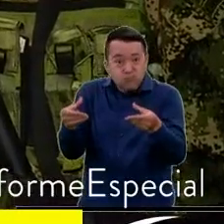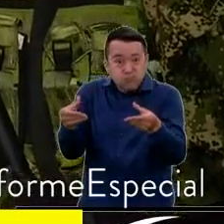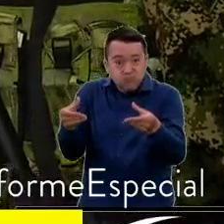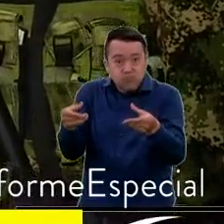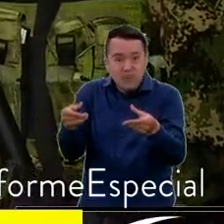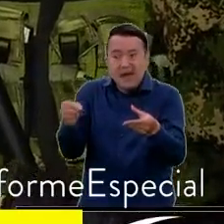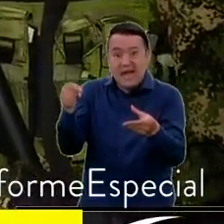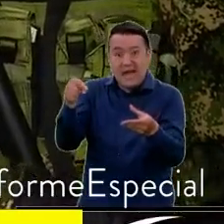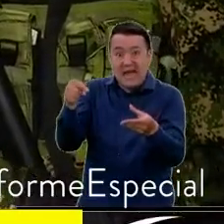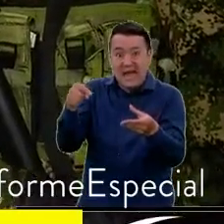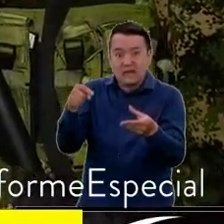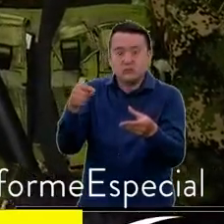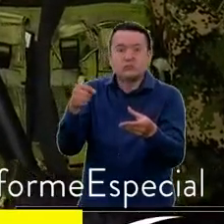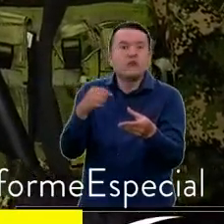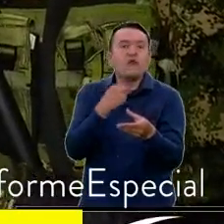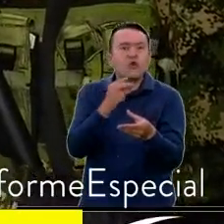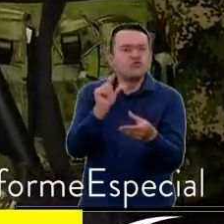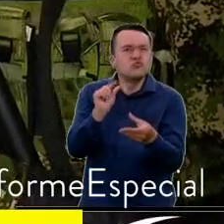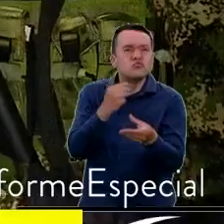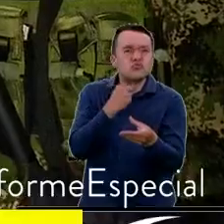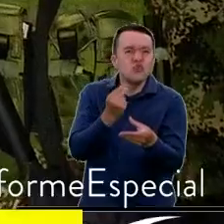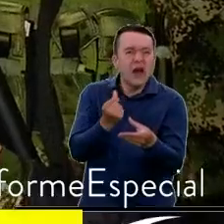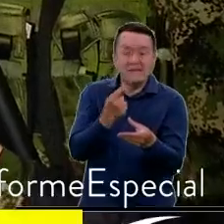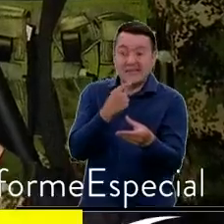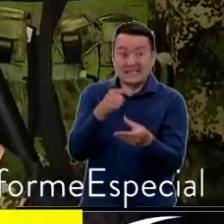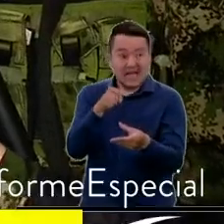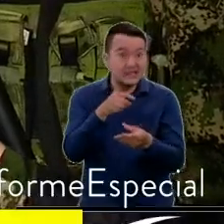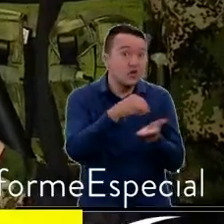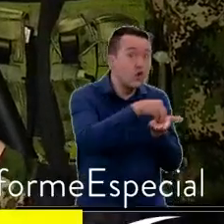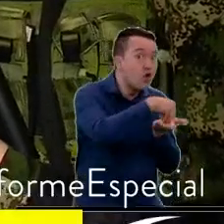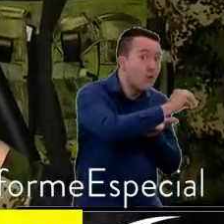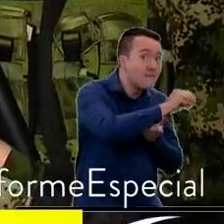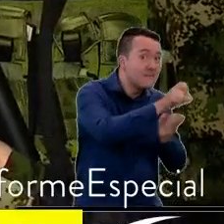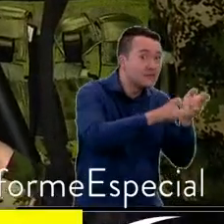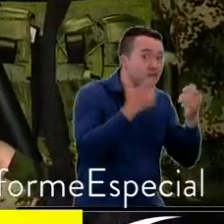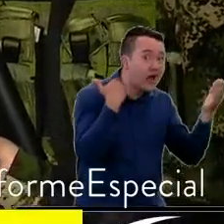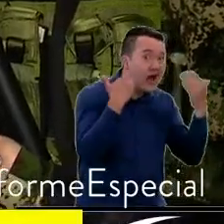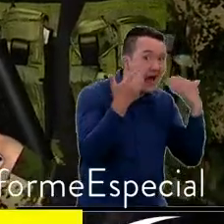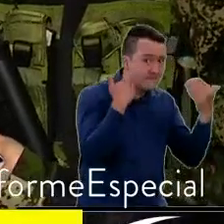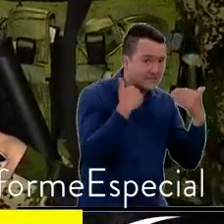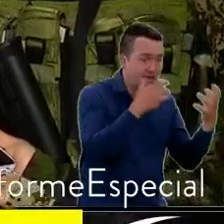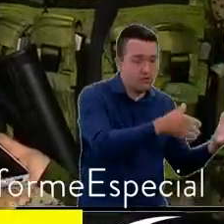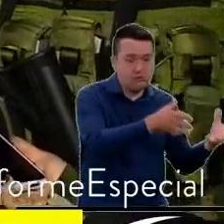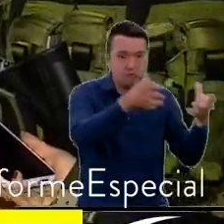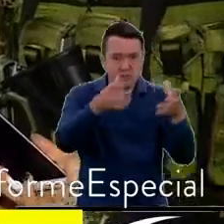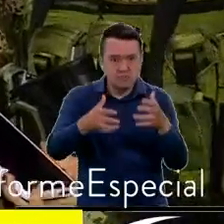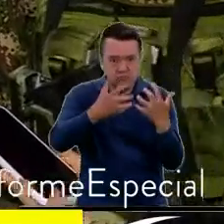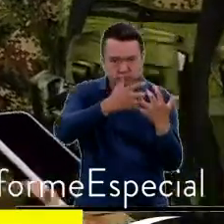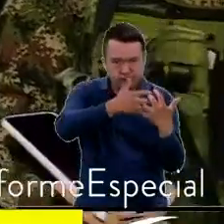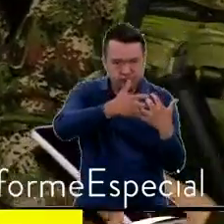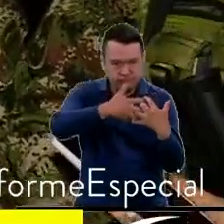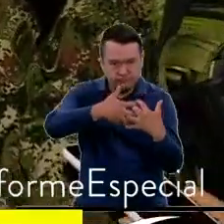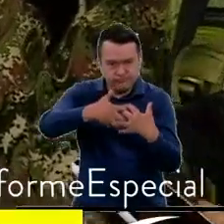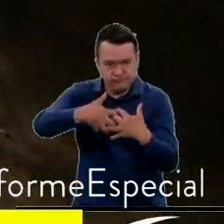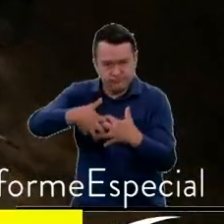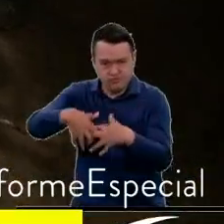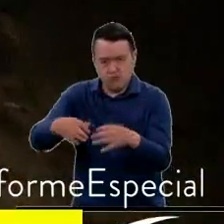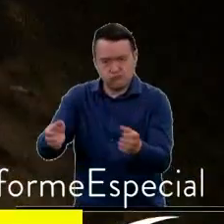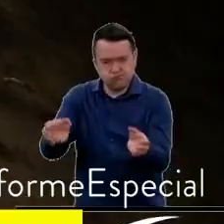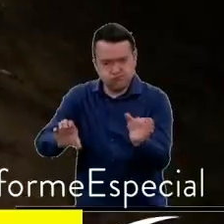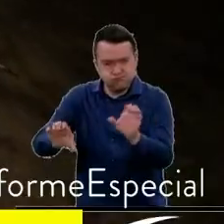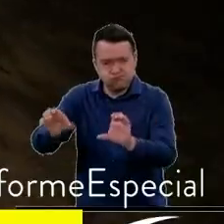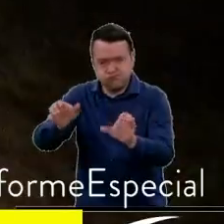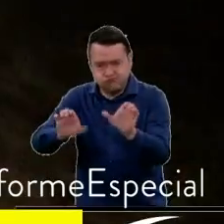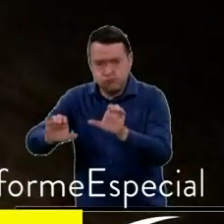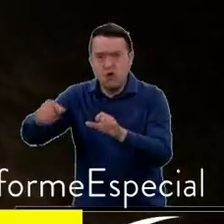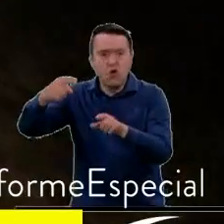dedicados a este flagelo compran al campesino y a través de un proceso riguroso, un proceso con